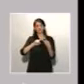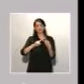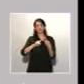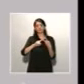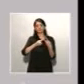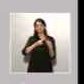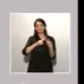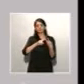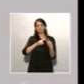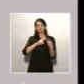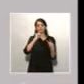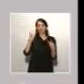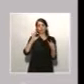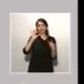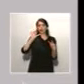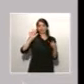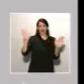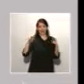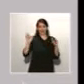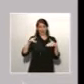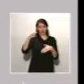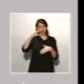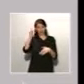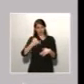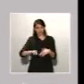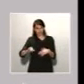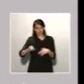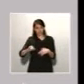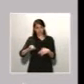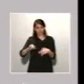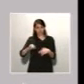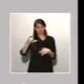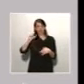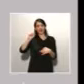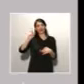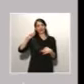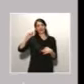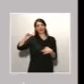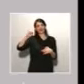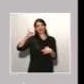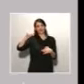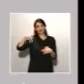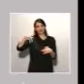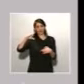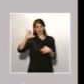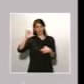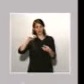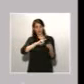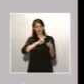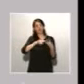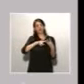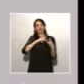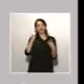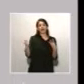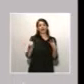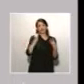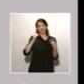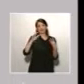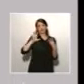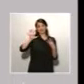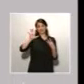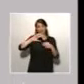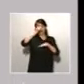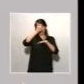González y el teniente general, Laurentino Ceña. También el jefe del Estado Mayor de la Defensa, el general del aire,